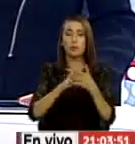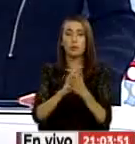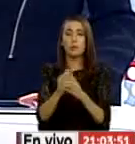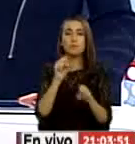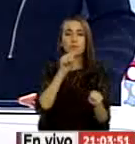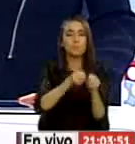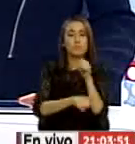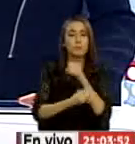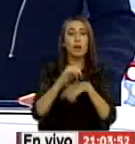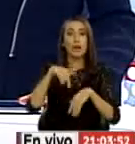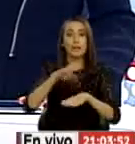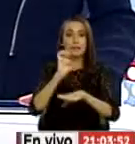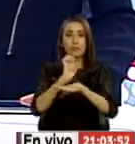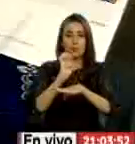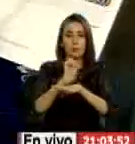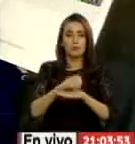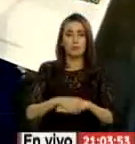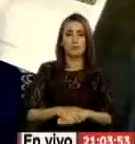producción en el país.